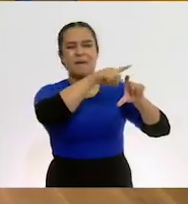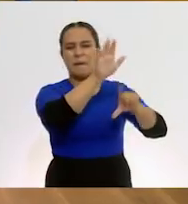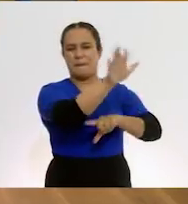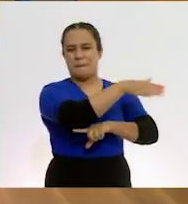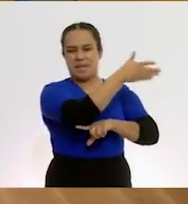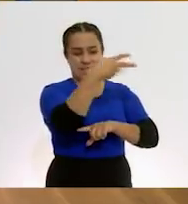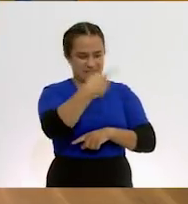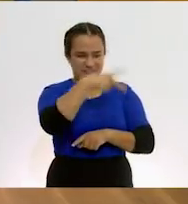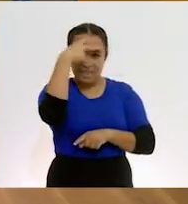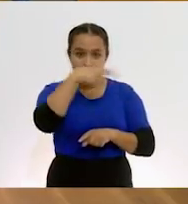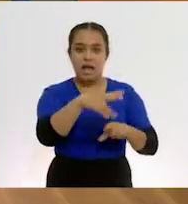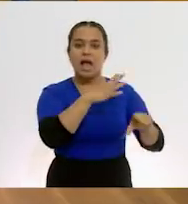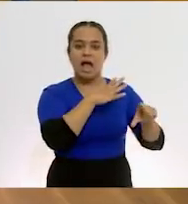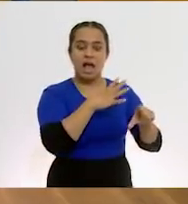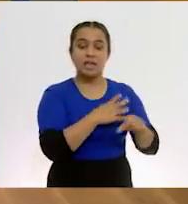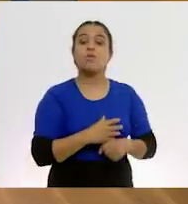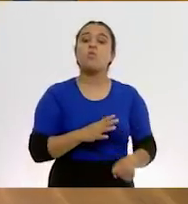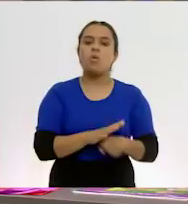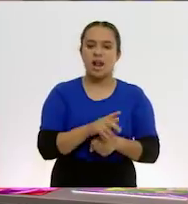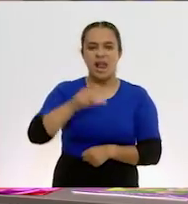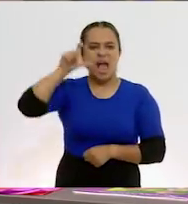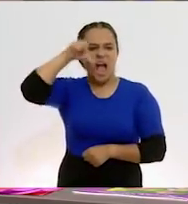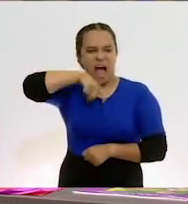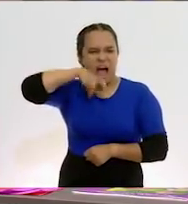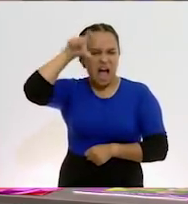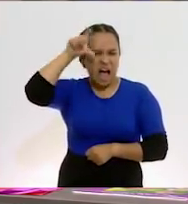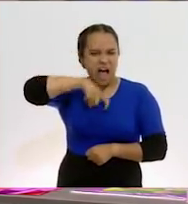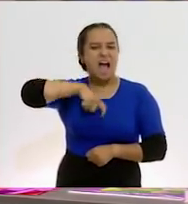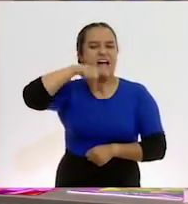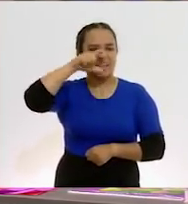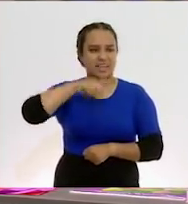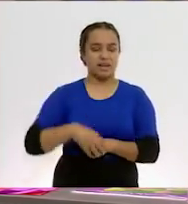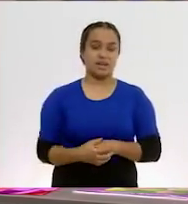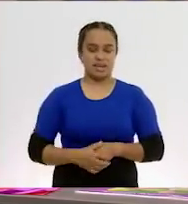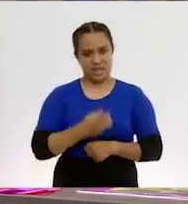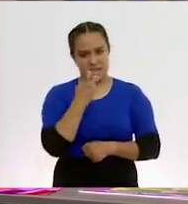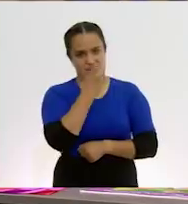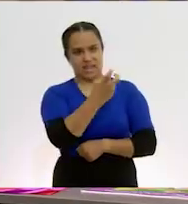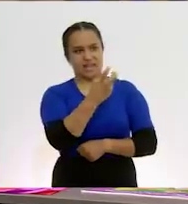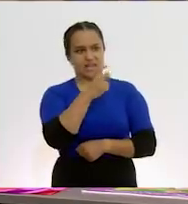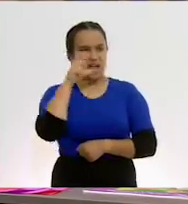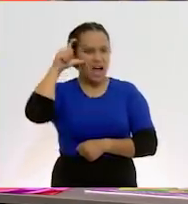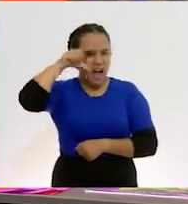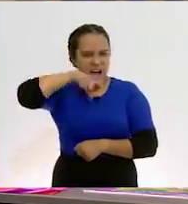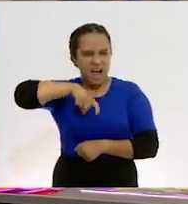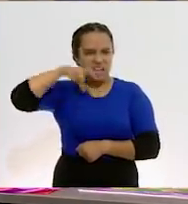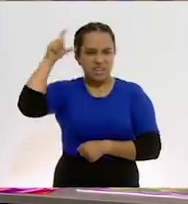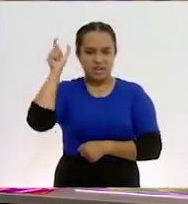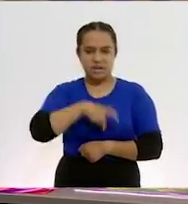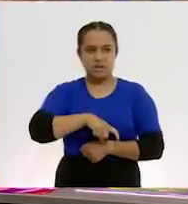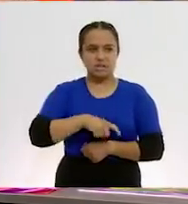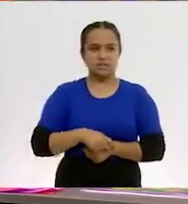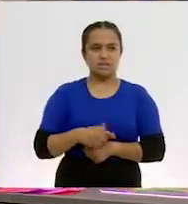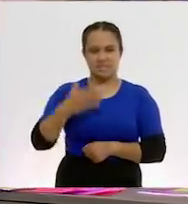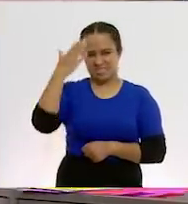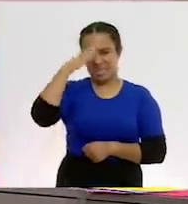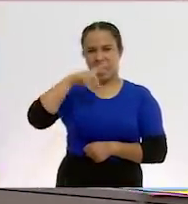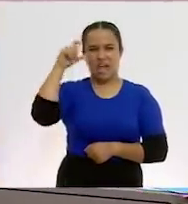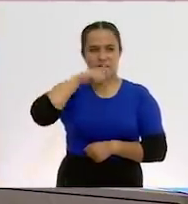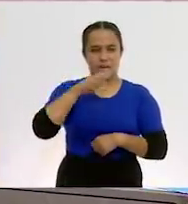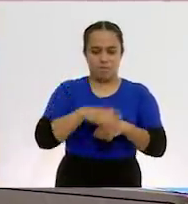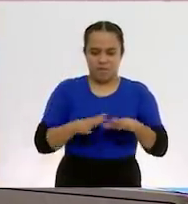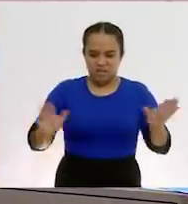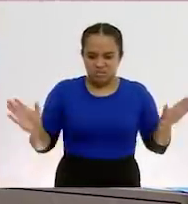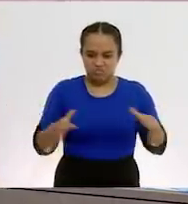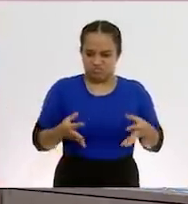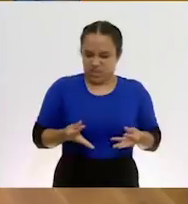bandera. ¡El águila! ¡El águila! Es correcto, ahí tenemos el águila. El águila es